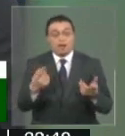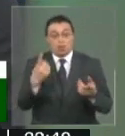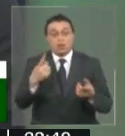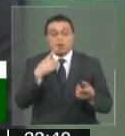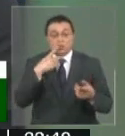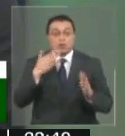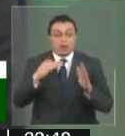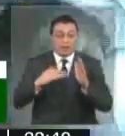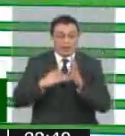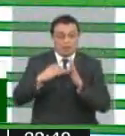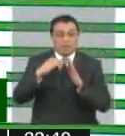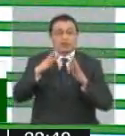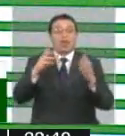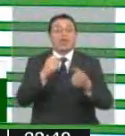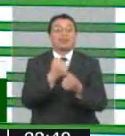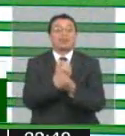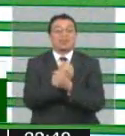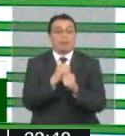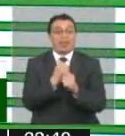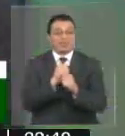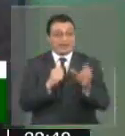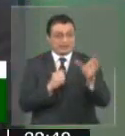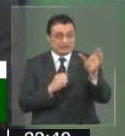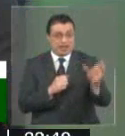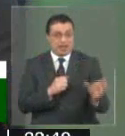un incremento de la autonomía. Su autonomía